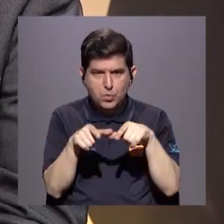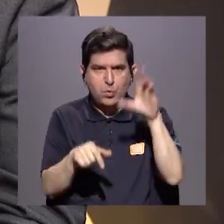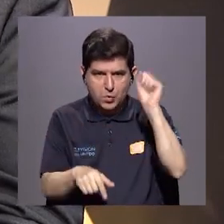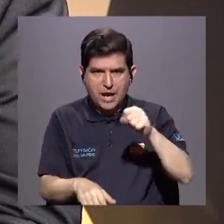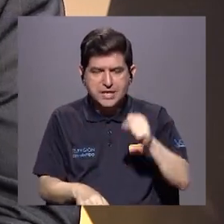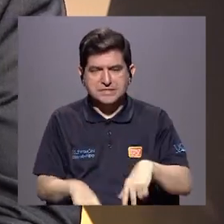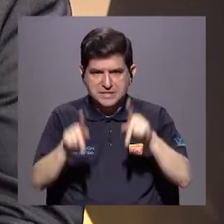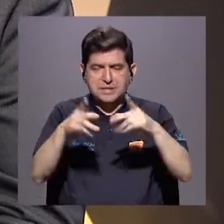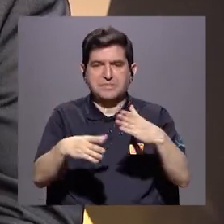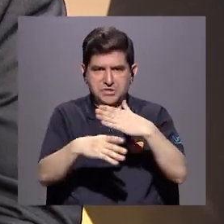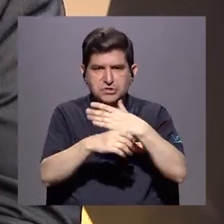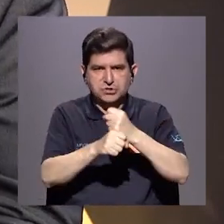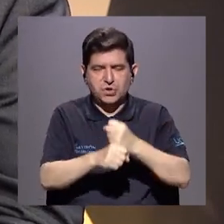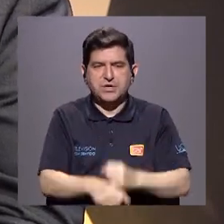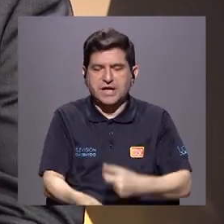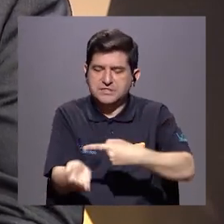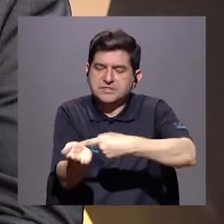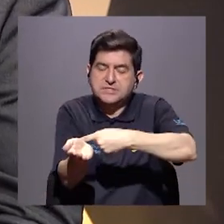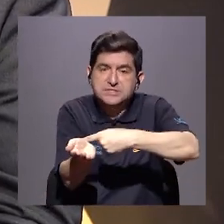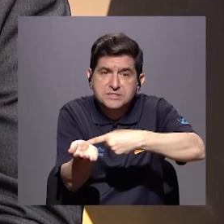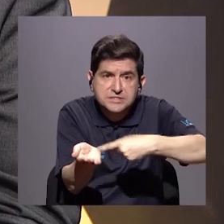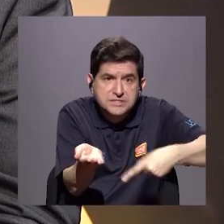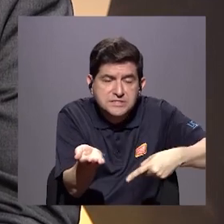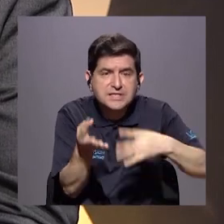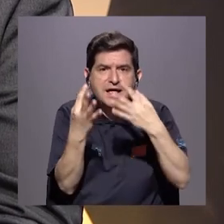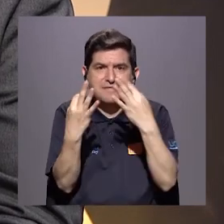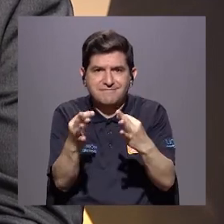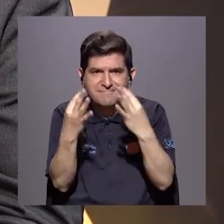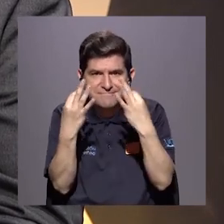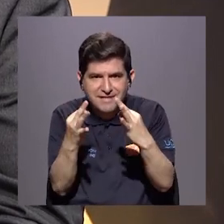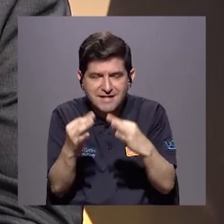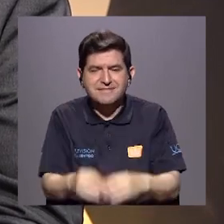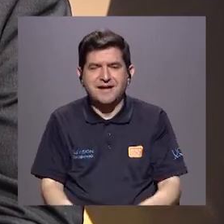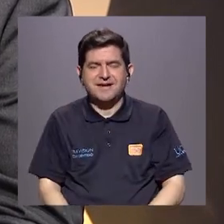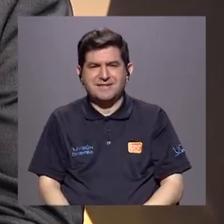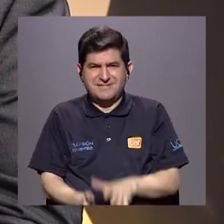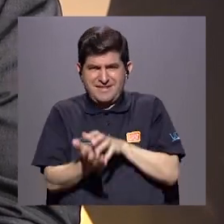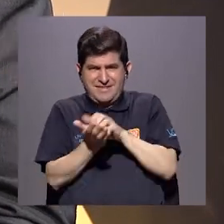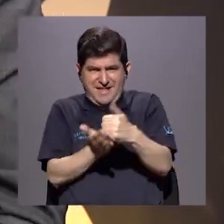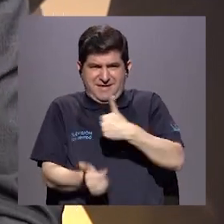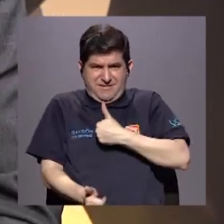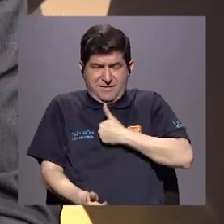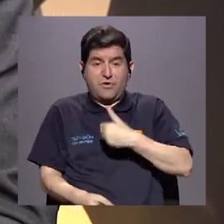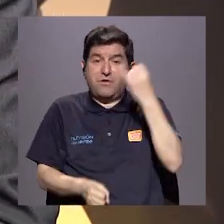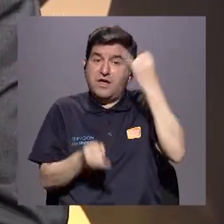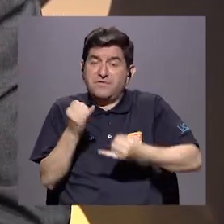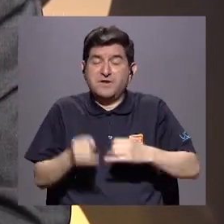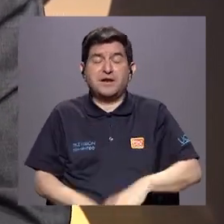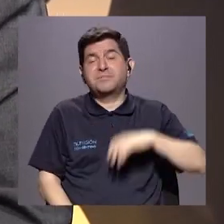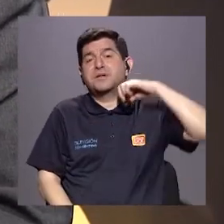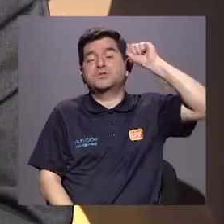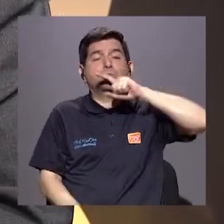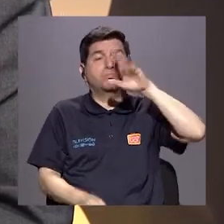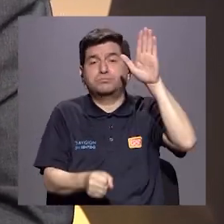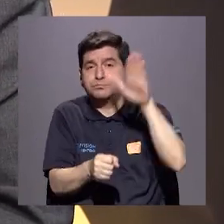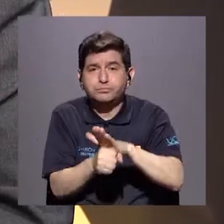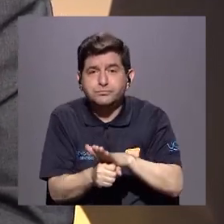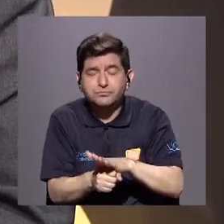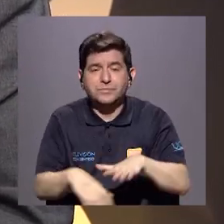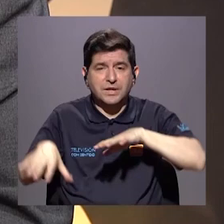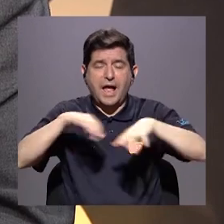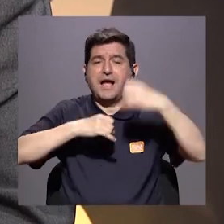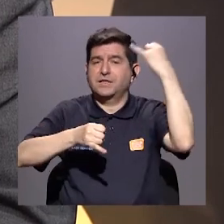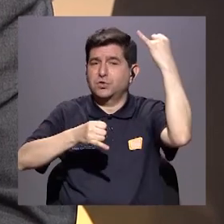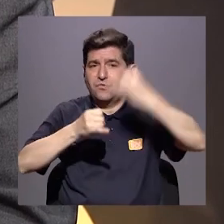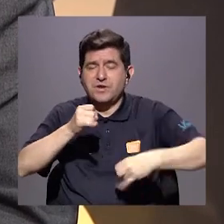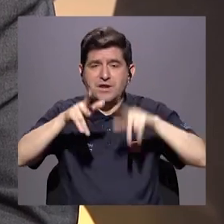usualmente la gente lo hace digamos que es ya intentando efectivamente hacerse daño y finalmente tenemos el suicidio consumado que es el